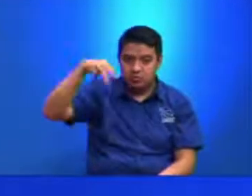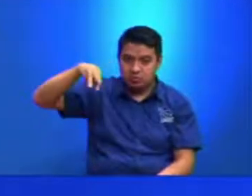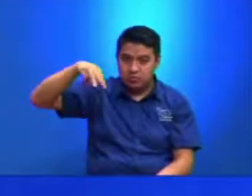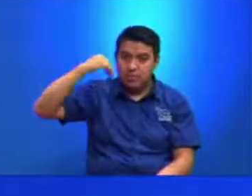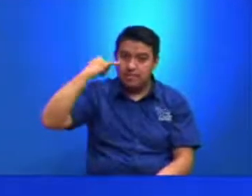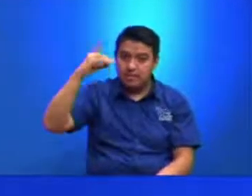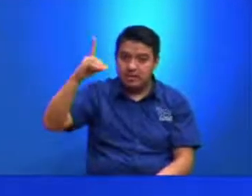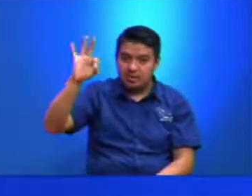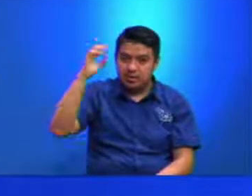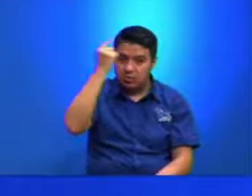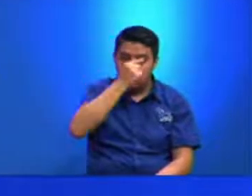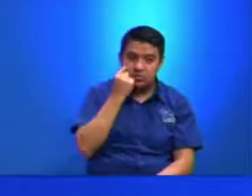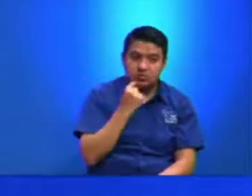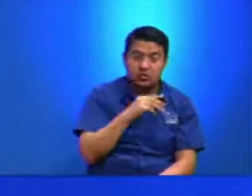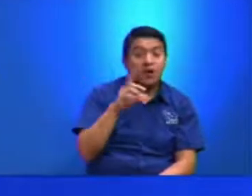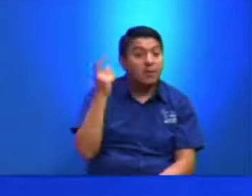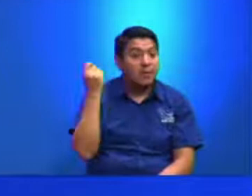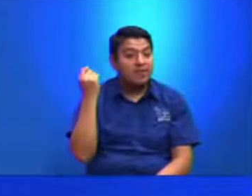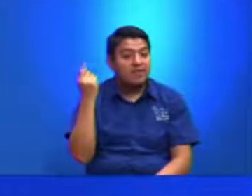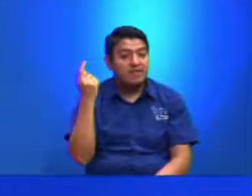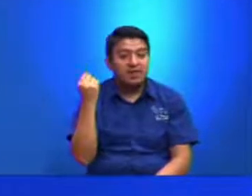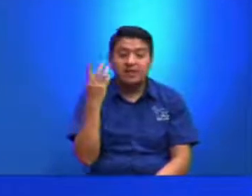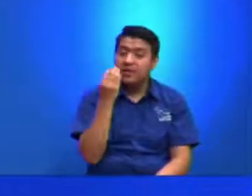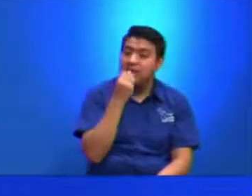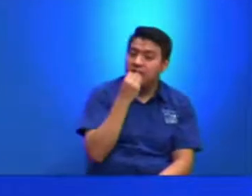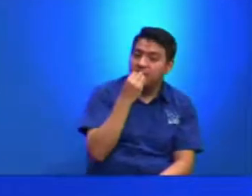Obviamente estamos hablando en sentido espiritual, hermano.